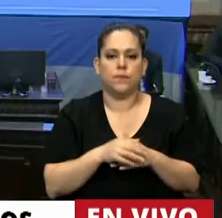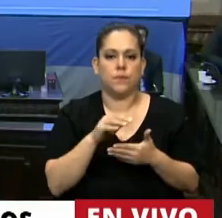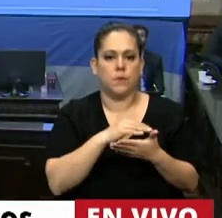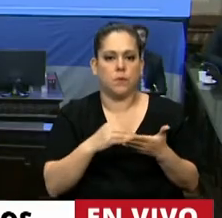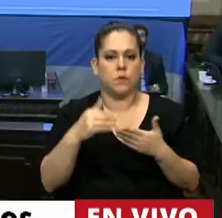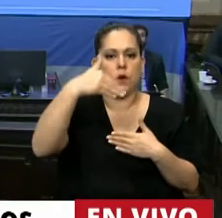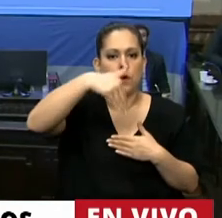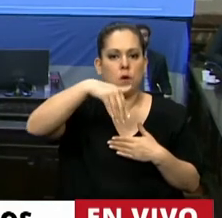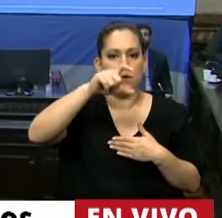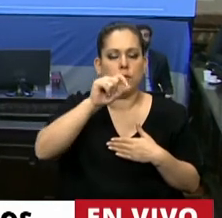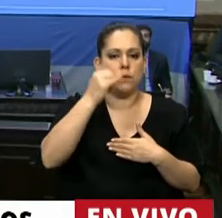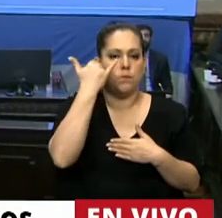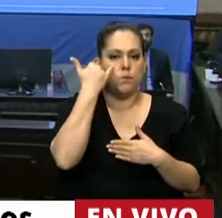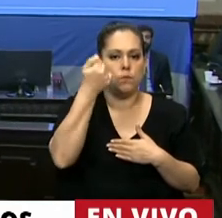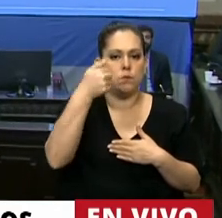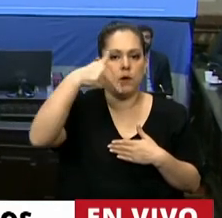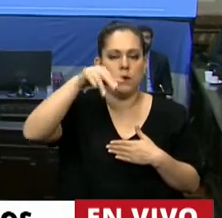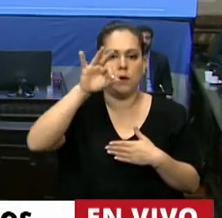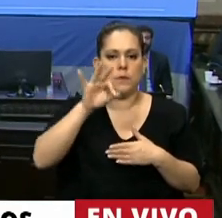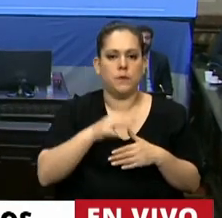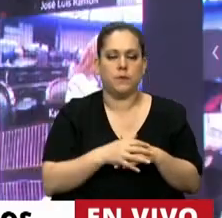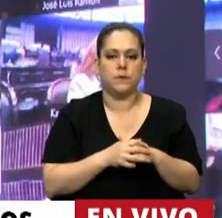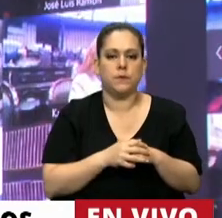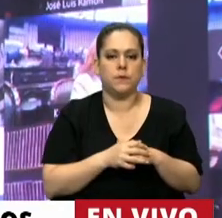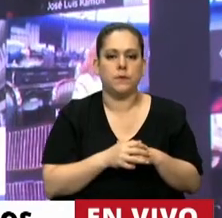Diputado Moyano Juan Facundo.